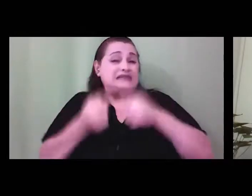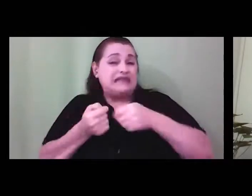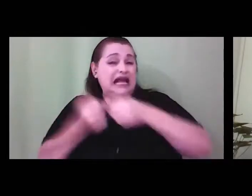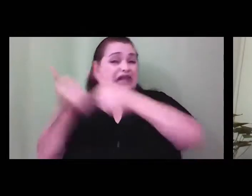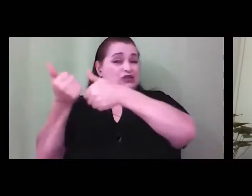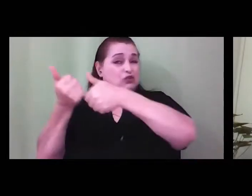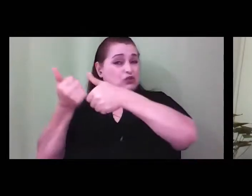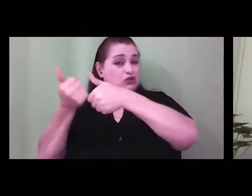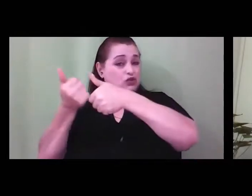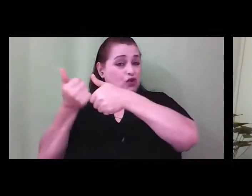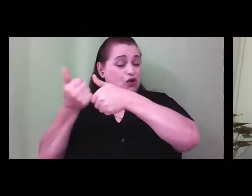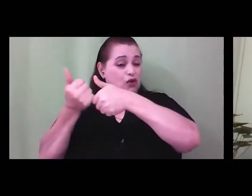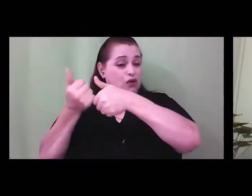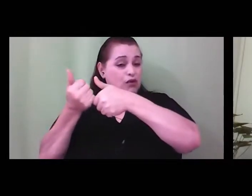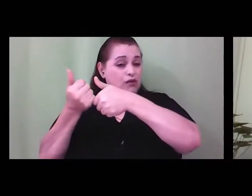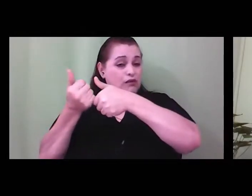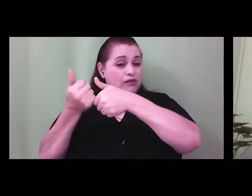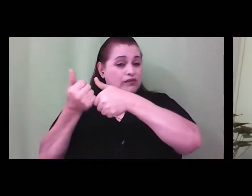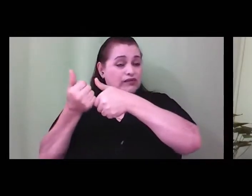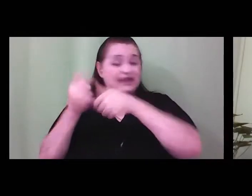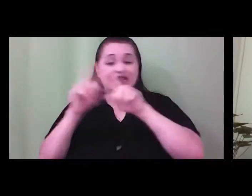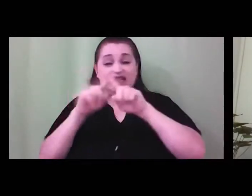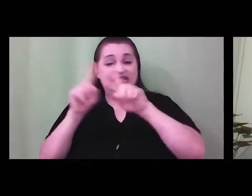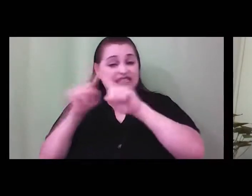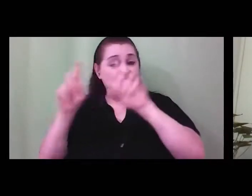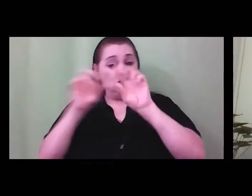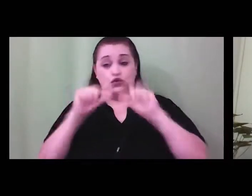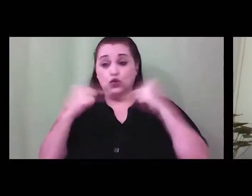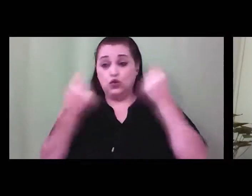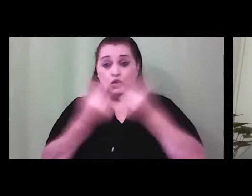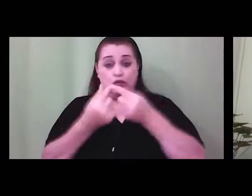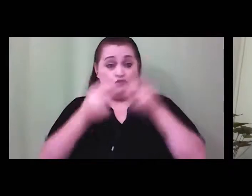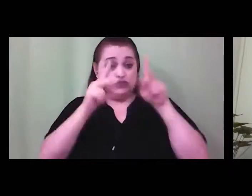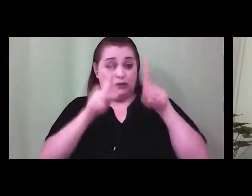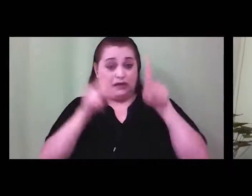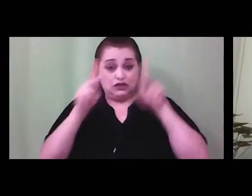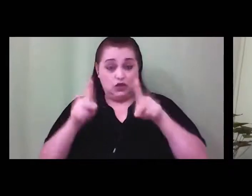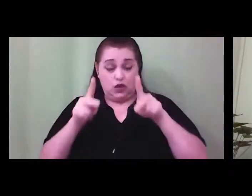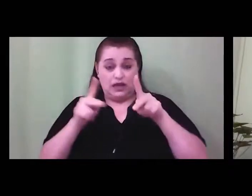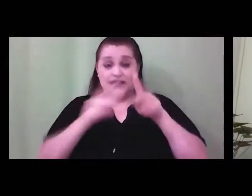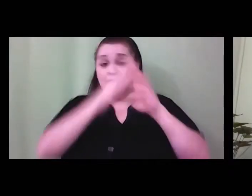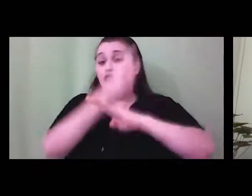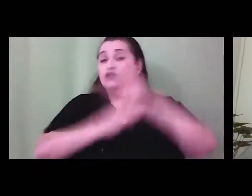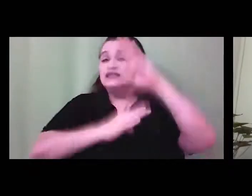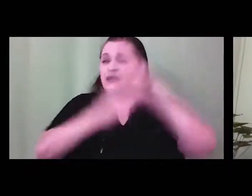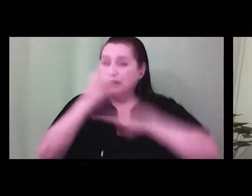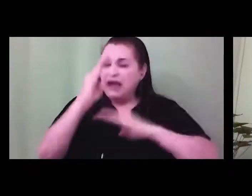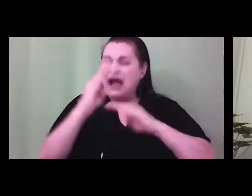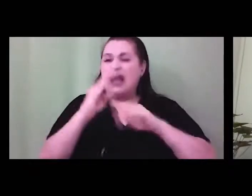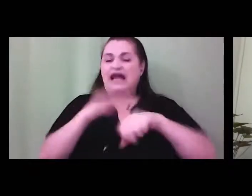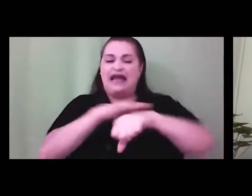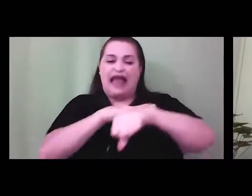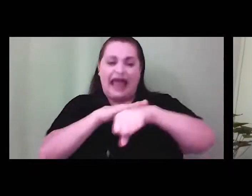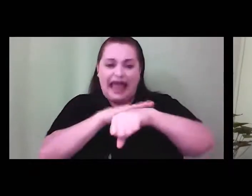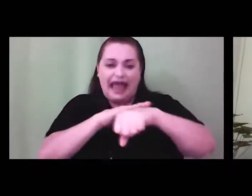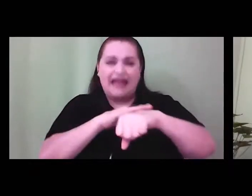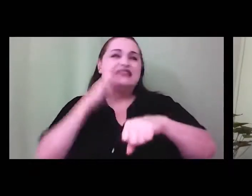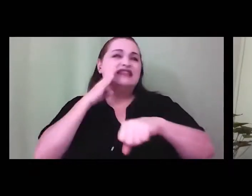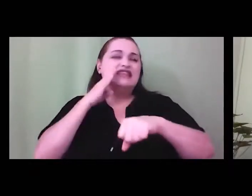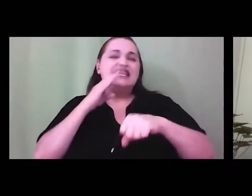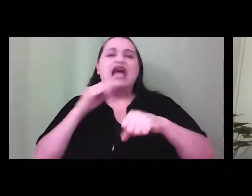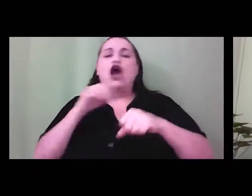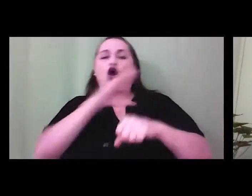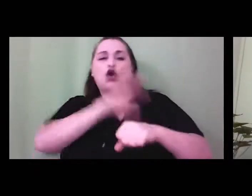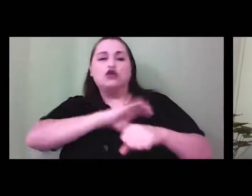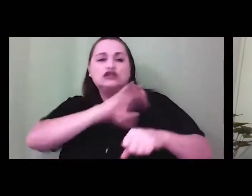a mayor exclusión de distintos grupos de personas por discapacidad, por etnia, por condición